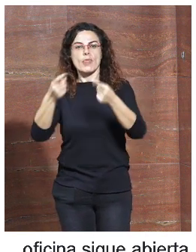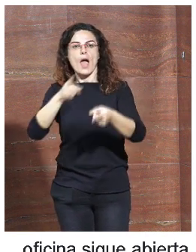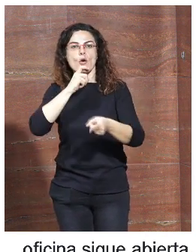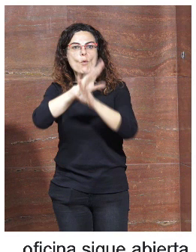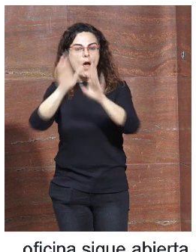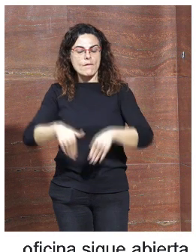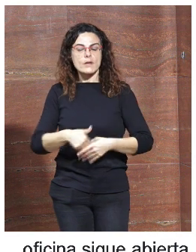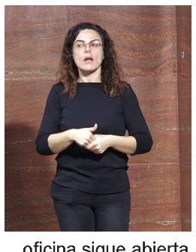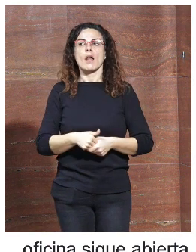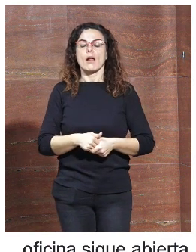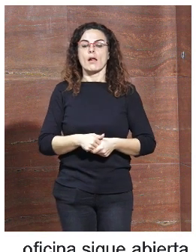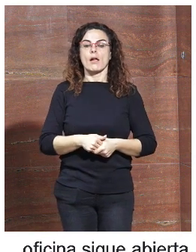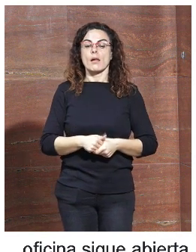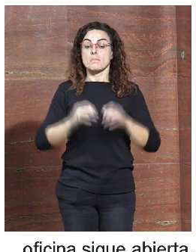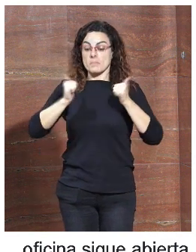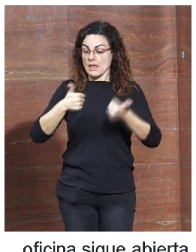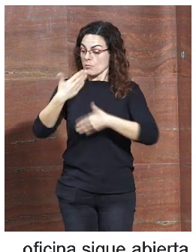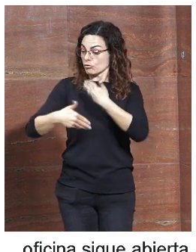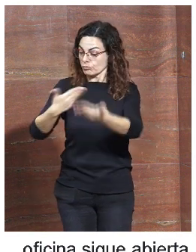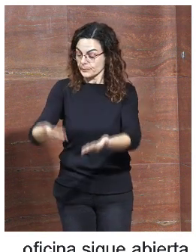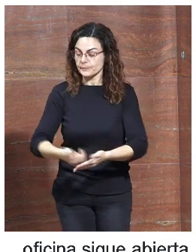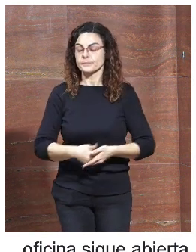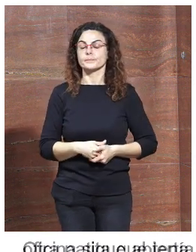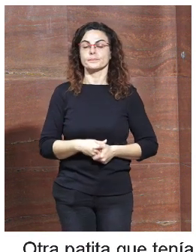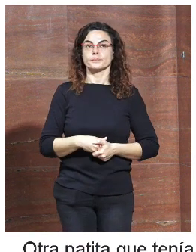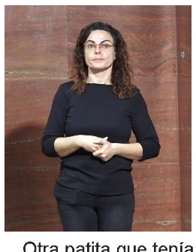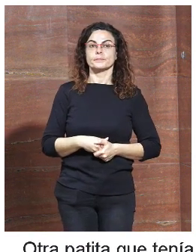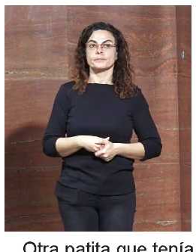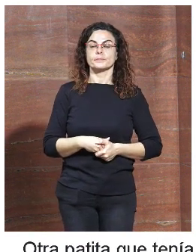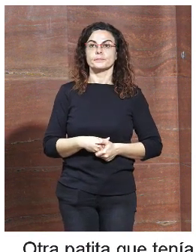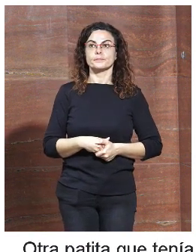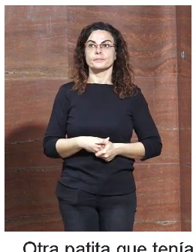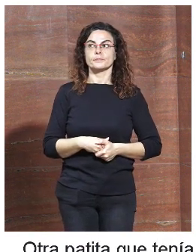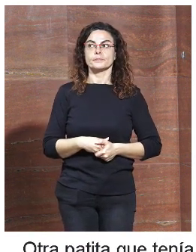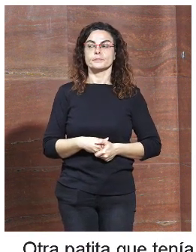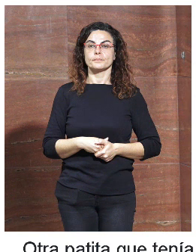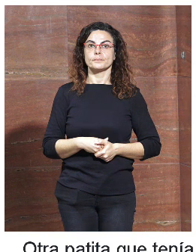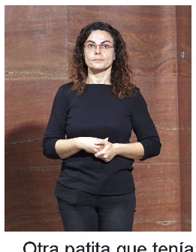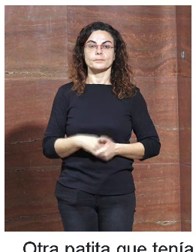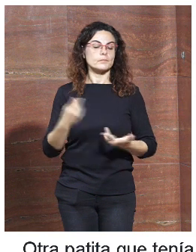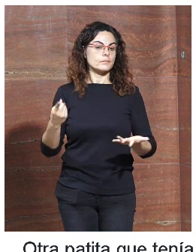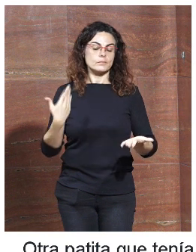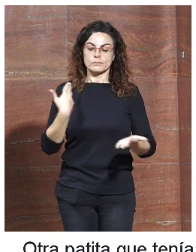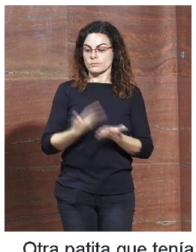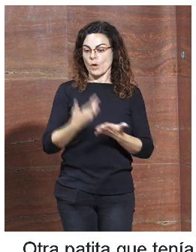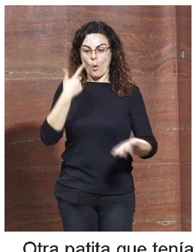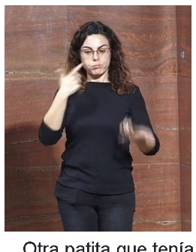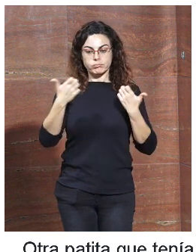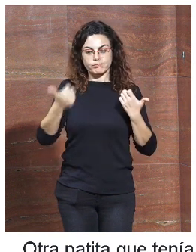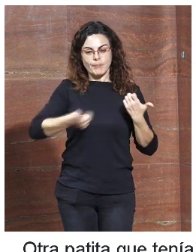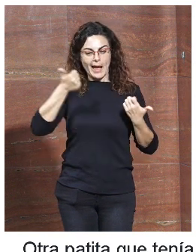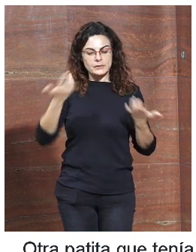se pudieron poner en marcha. Y lo más llamativo, lo más